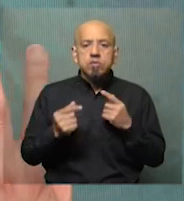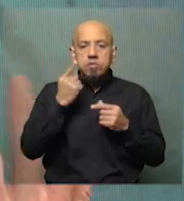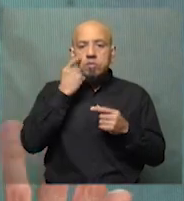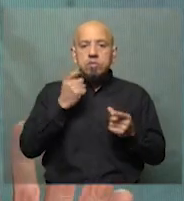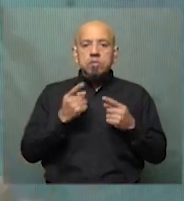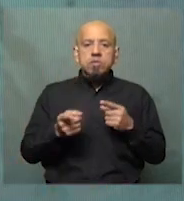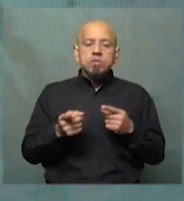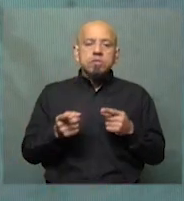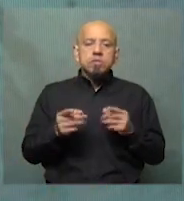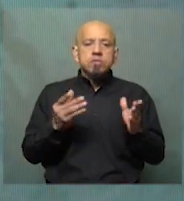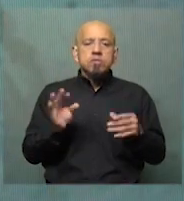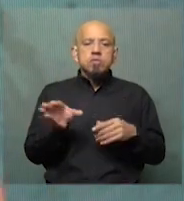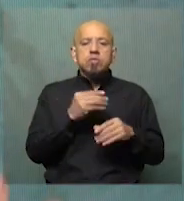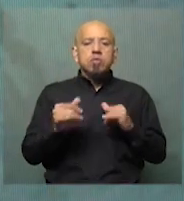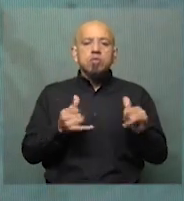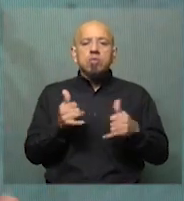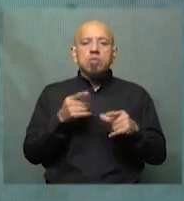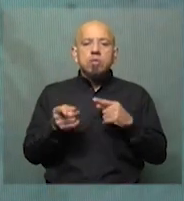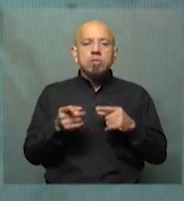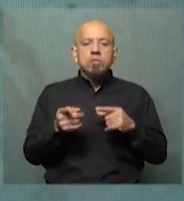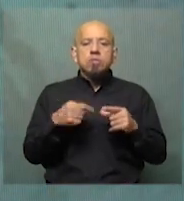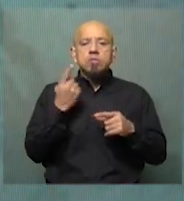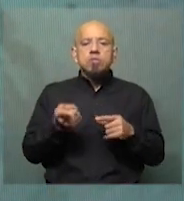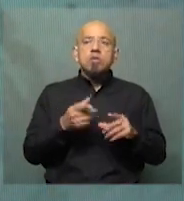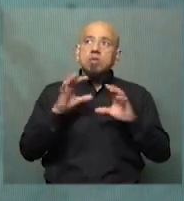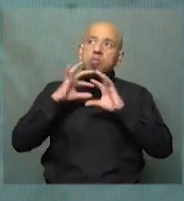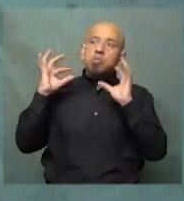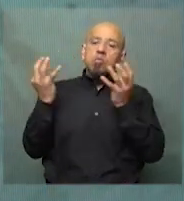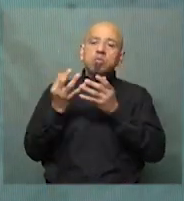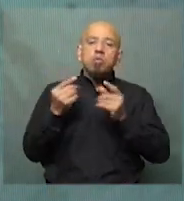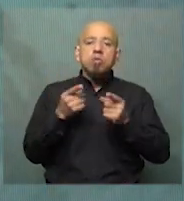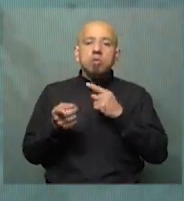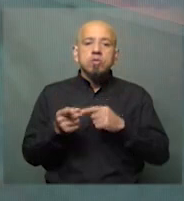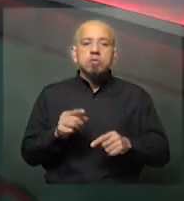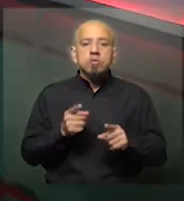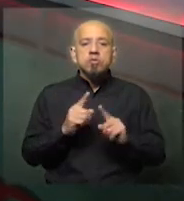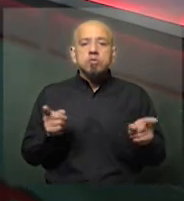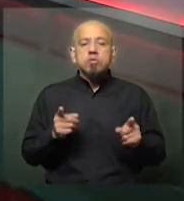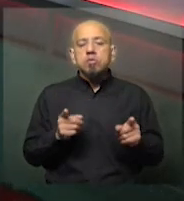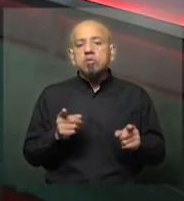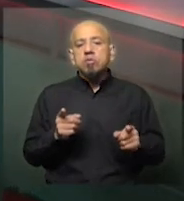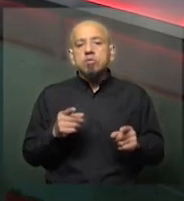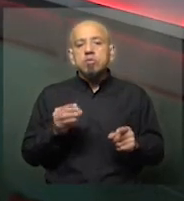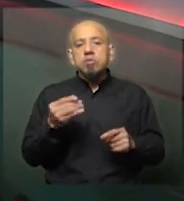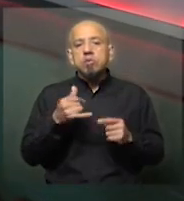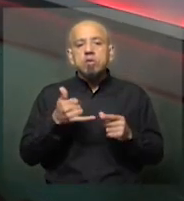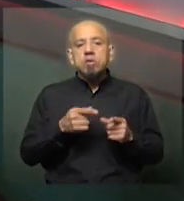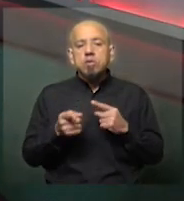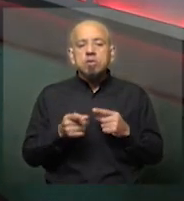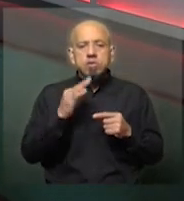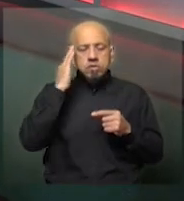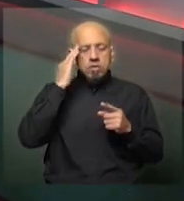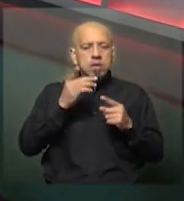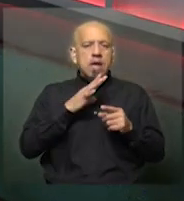cómo todos los juegos tienen conexiones con juegos en otras partes del mundo. Y que no todos tienen un origen muy fácil de rastrear. Claro.